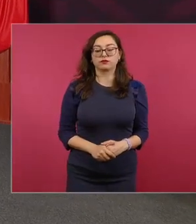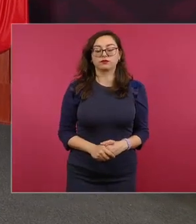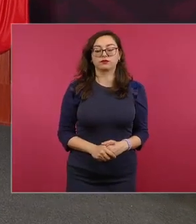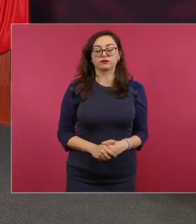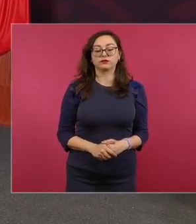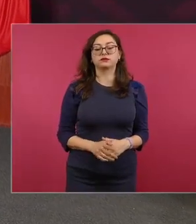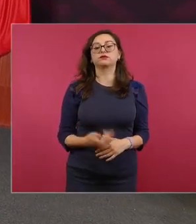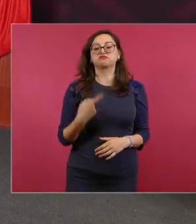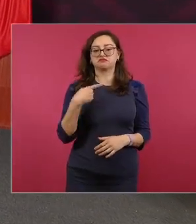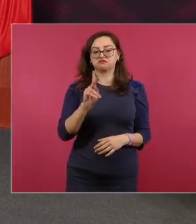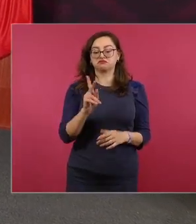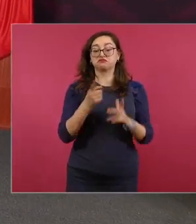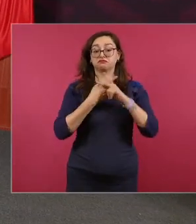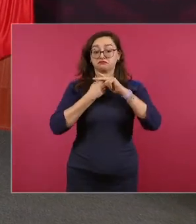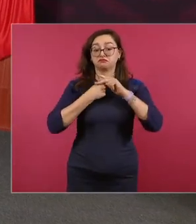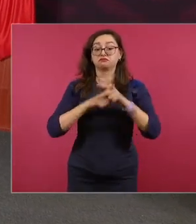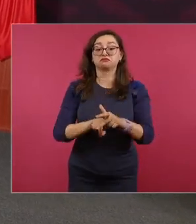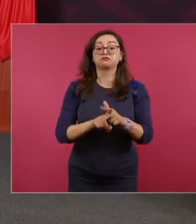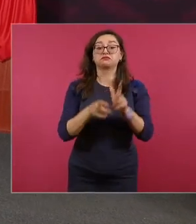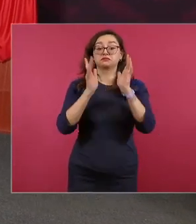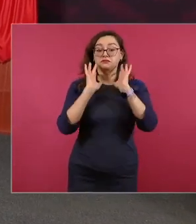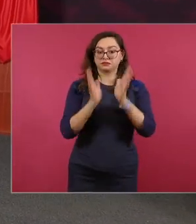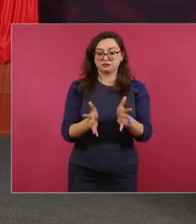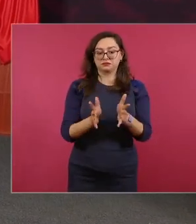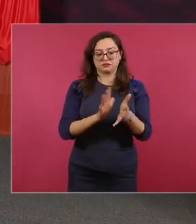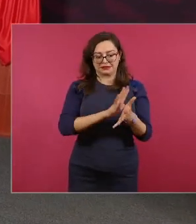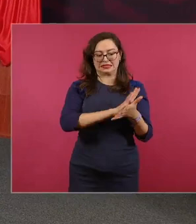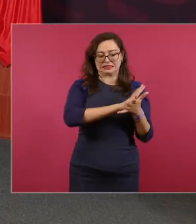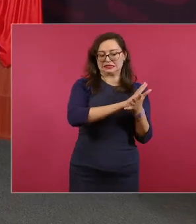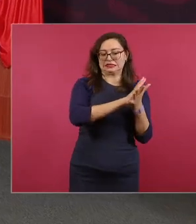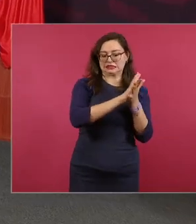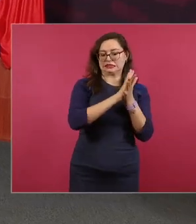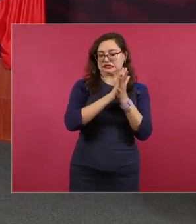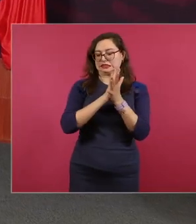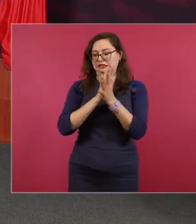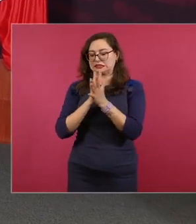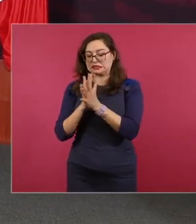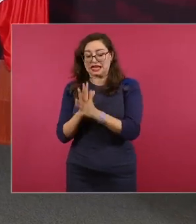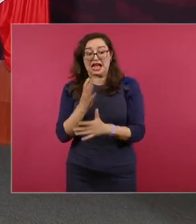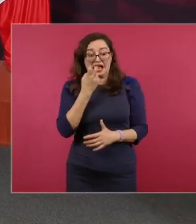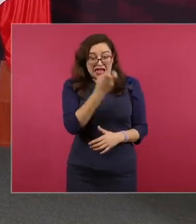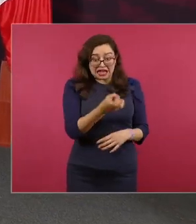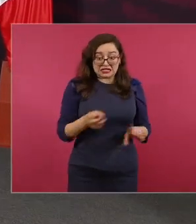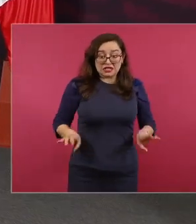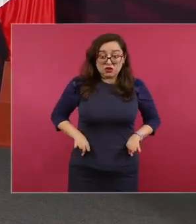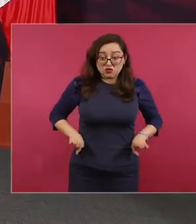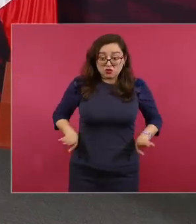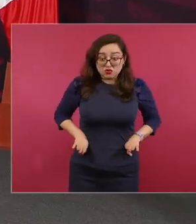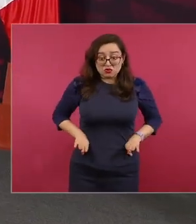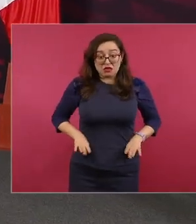se inició la transformación. Esas prácticas ya no